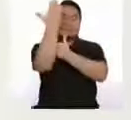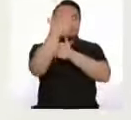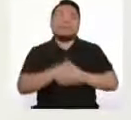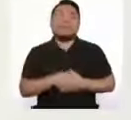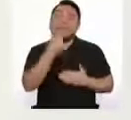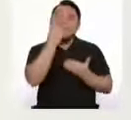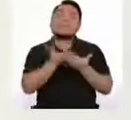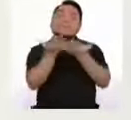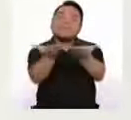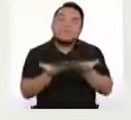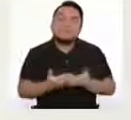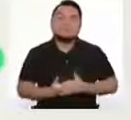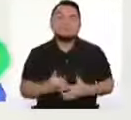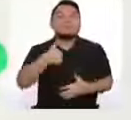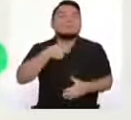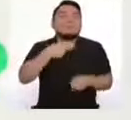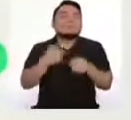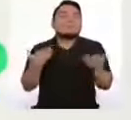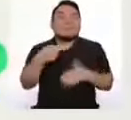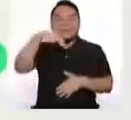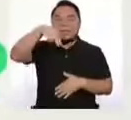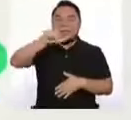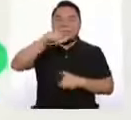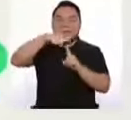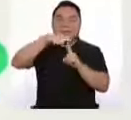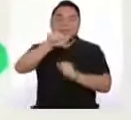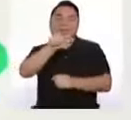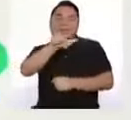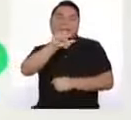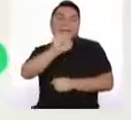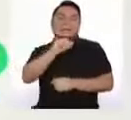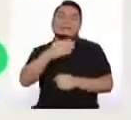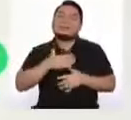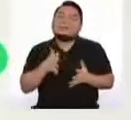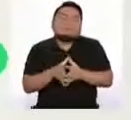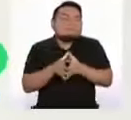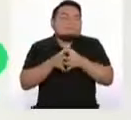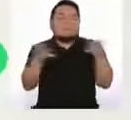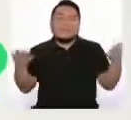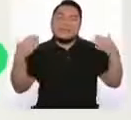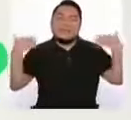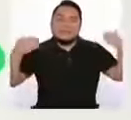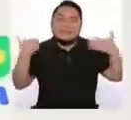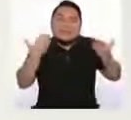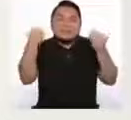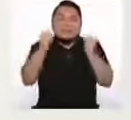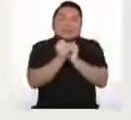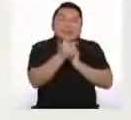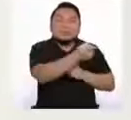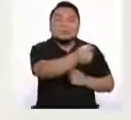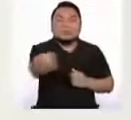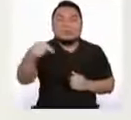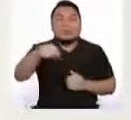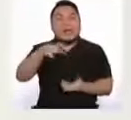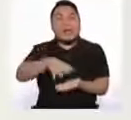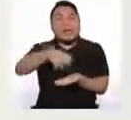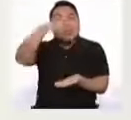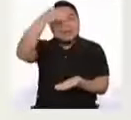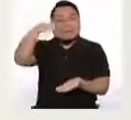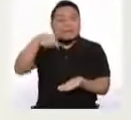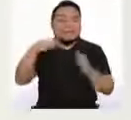¡Bienvenidos! Yo soy Nathalie Segarra y estoy re que te feliz de estar con ustedes en un programa